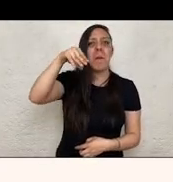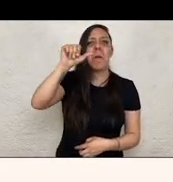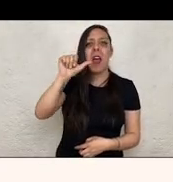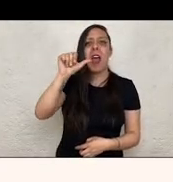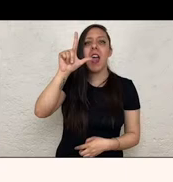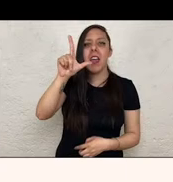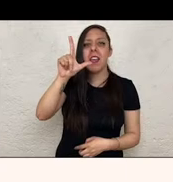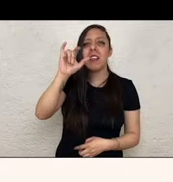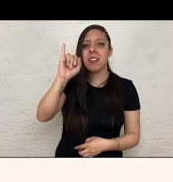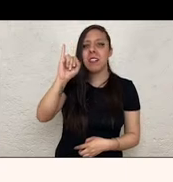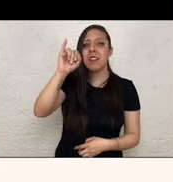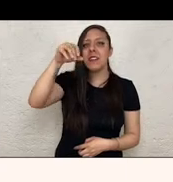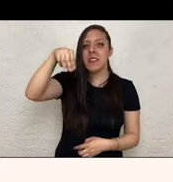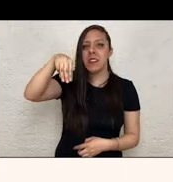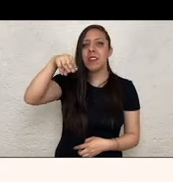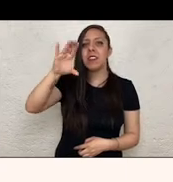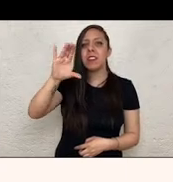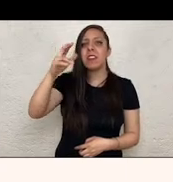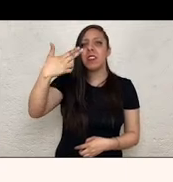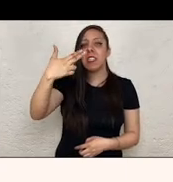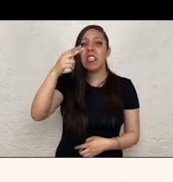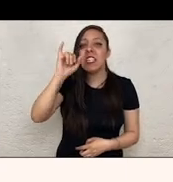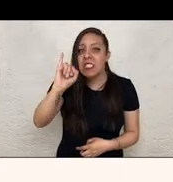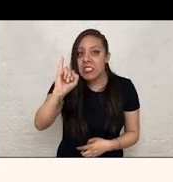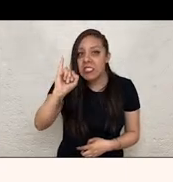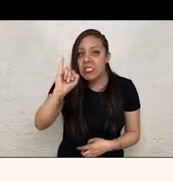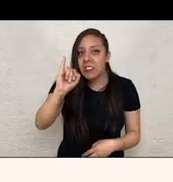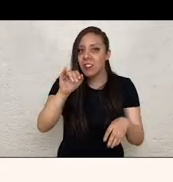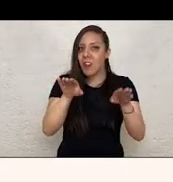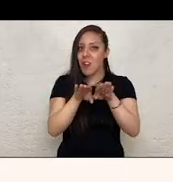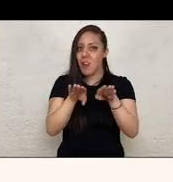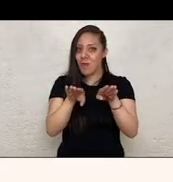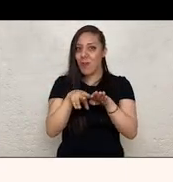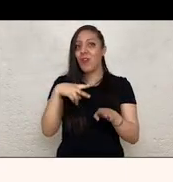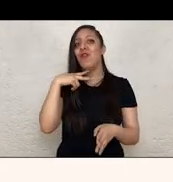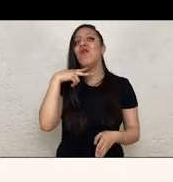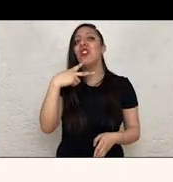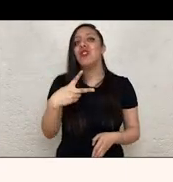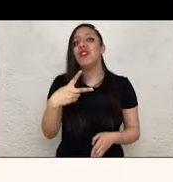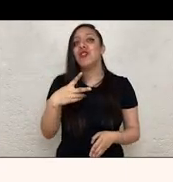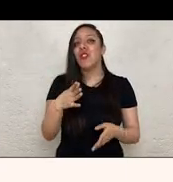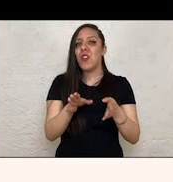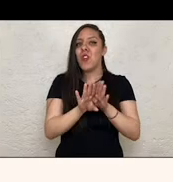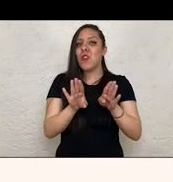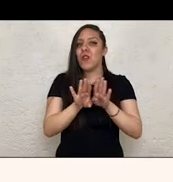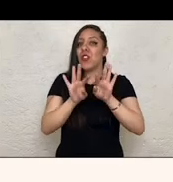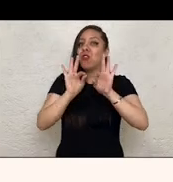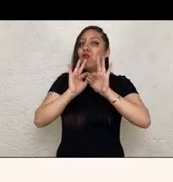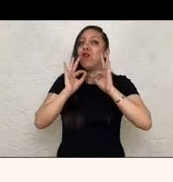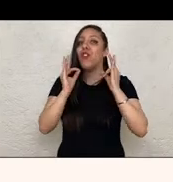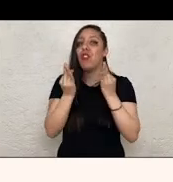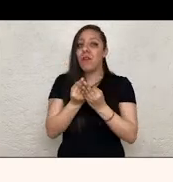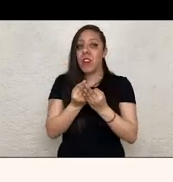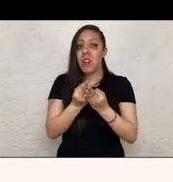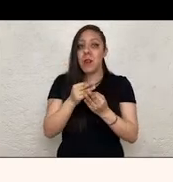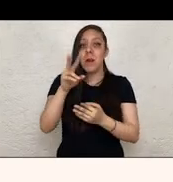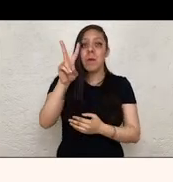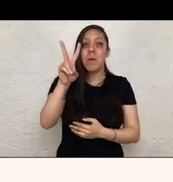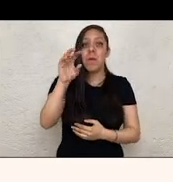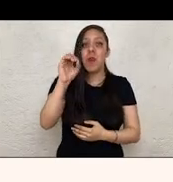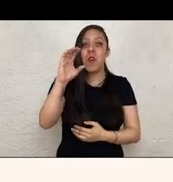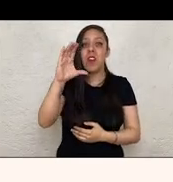escuchaban Malintzin. Y hablando en forma vocativa, es decir, dirigiéndose a otra persona, la forma